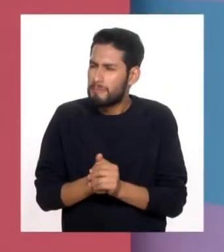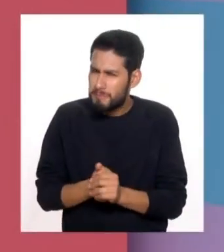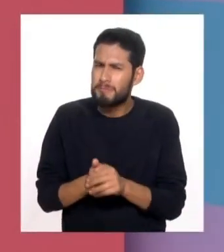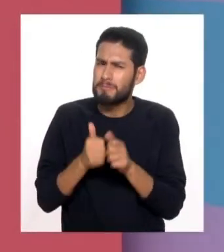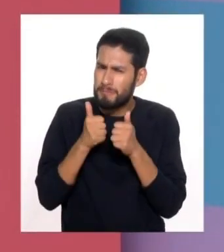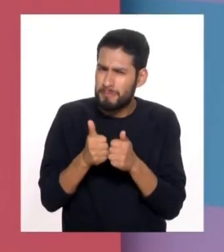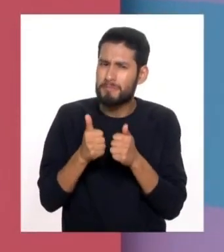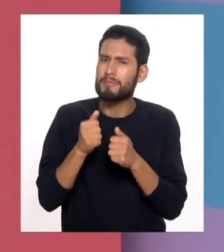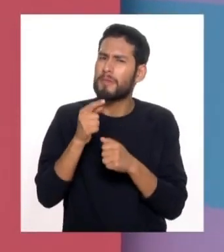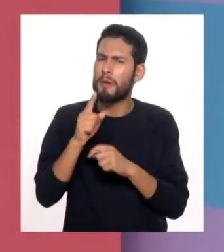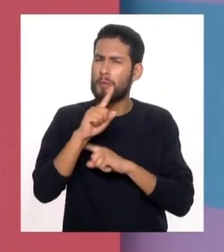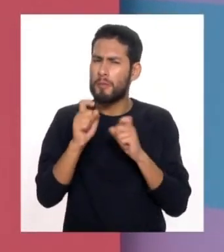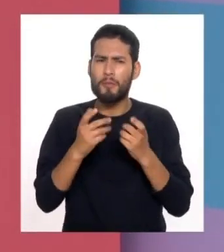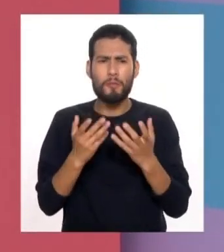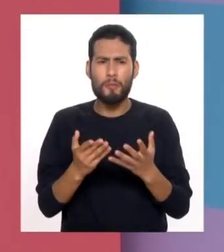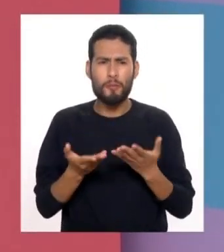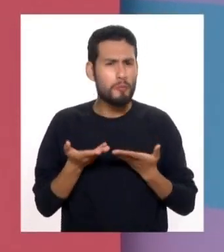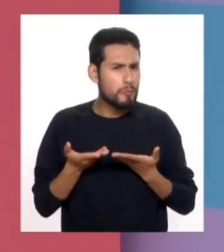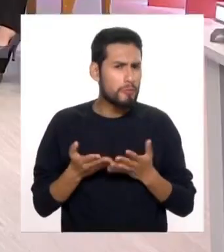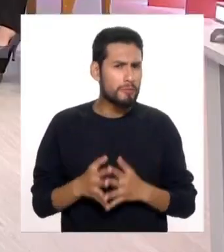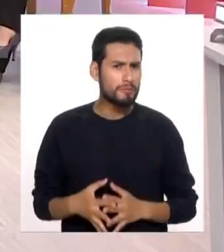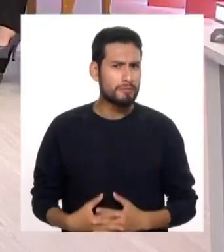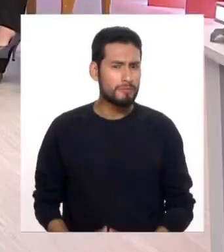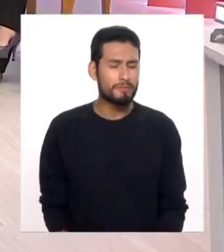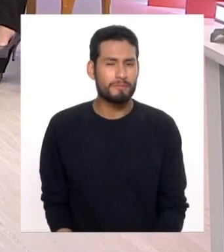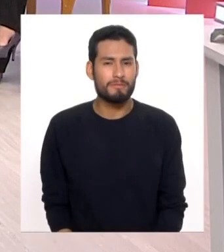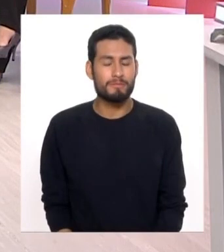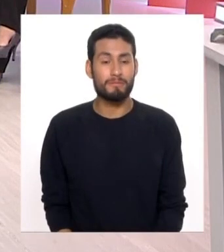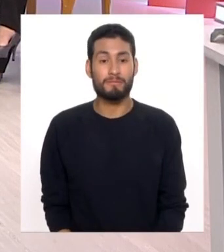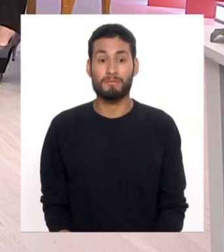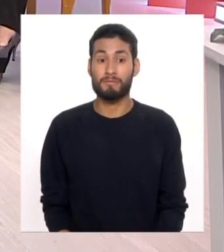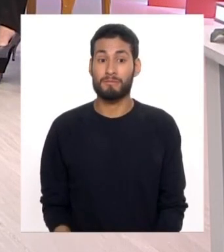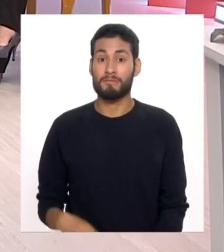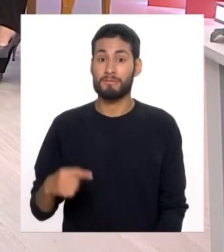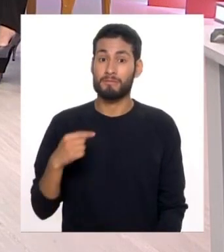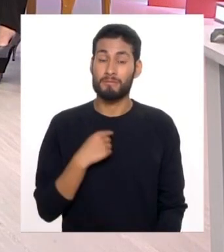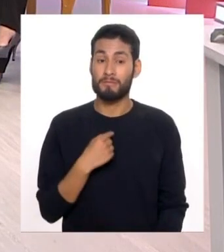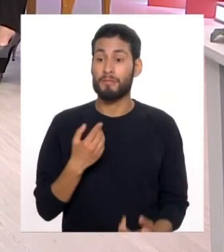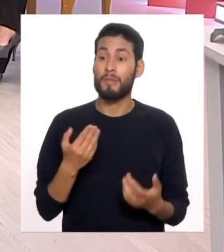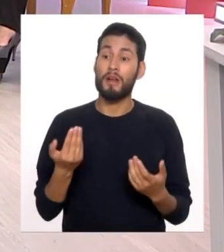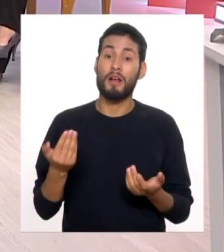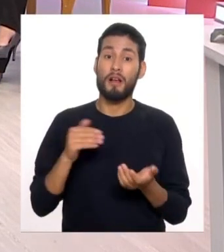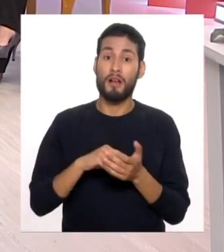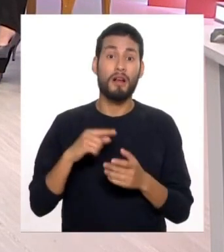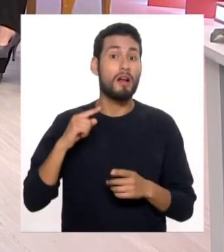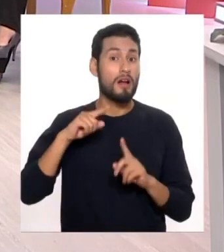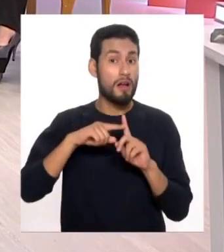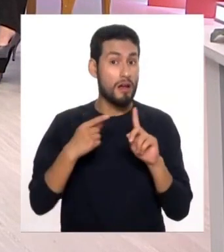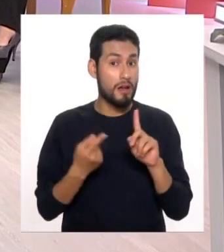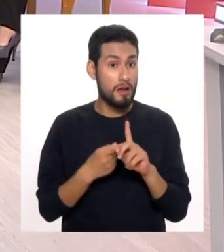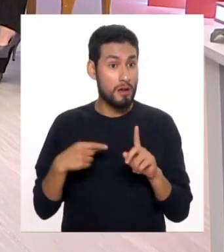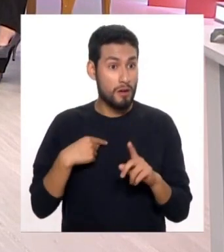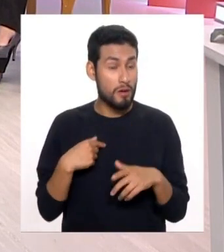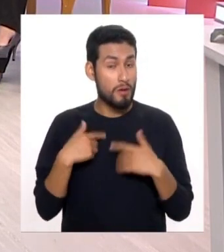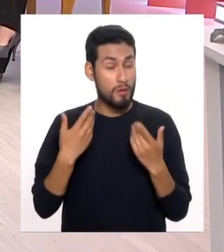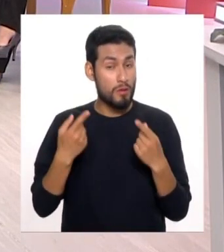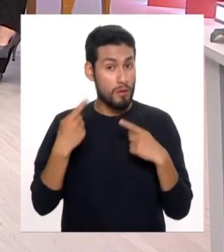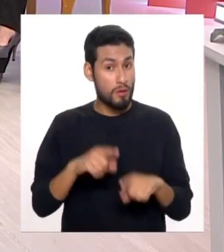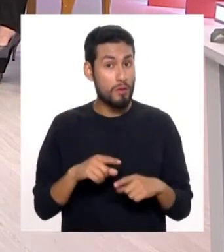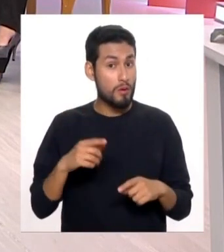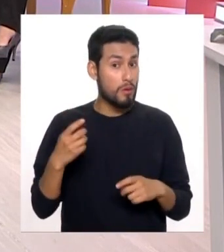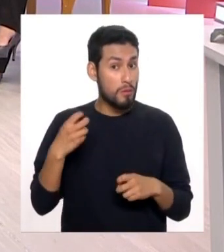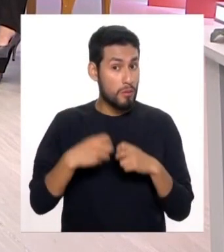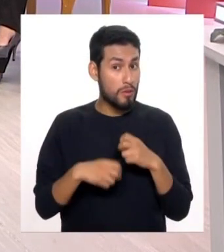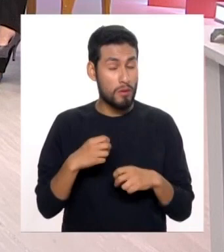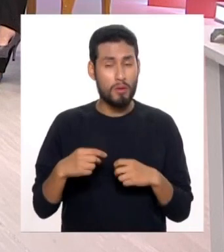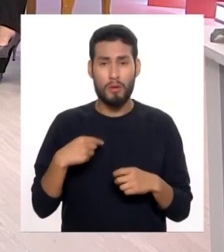consulta? Que si yo volviera a salir embarazada, ¿habría alguna dificultad o algo? Porque